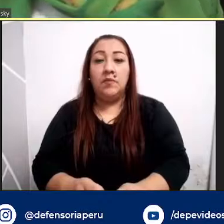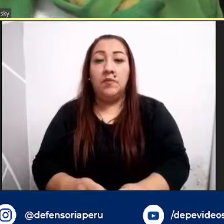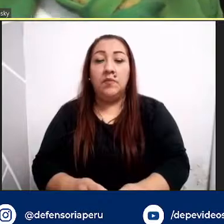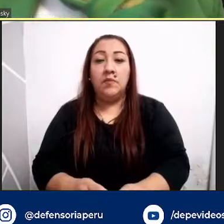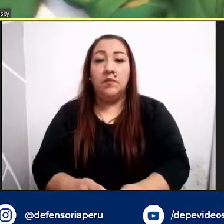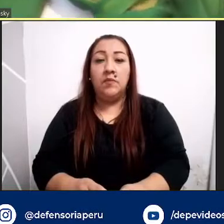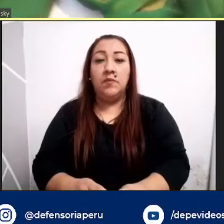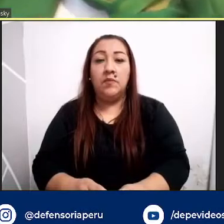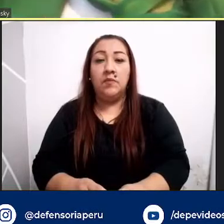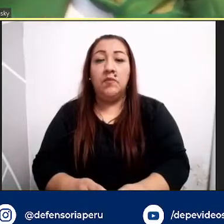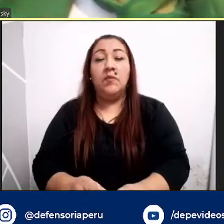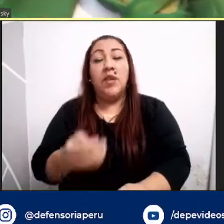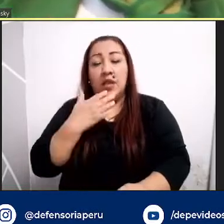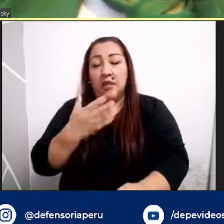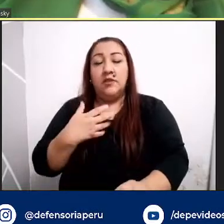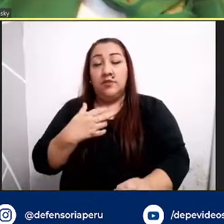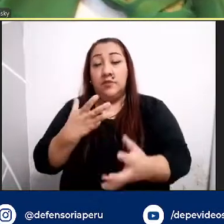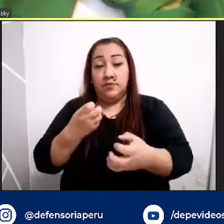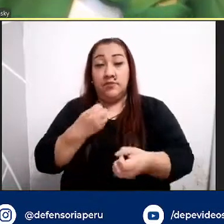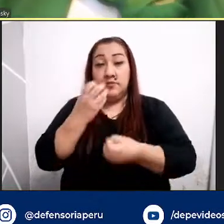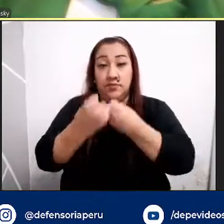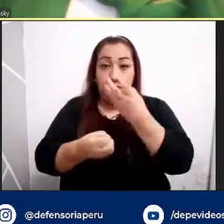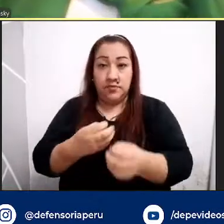poder decir que